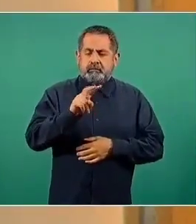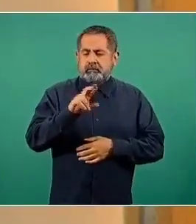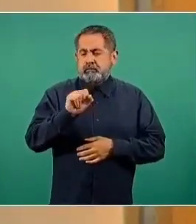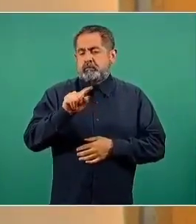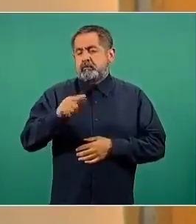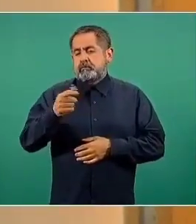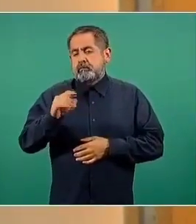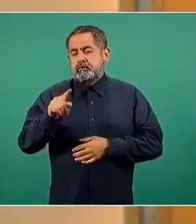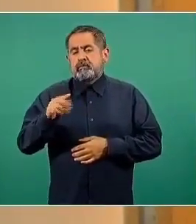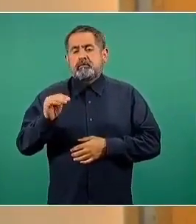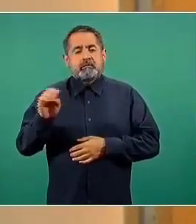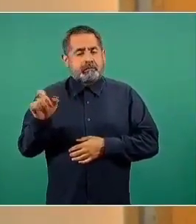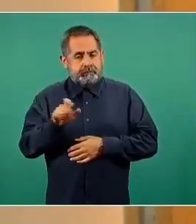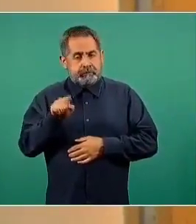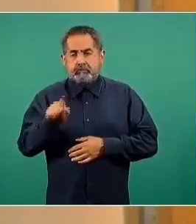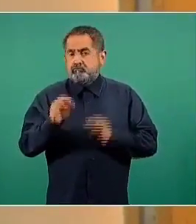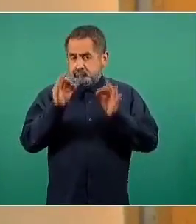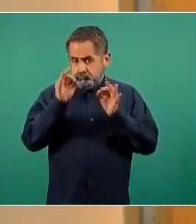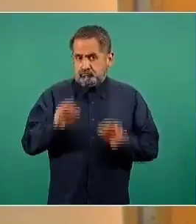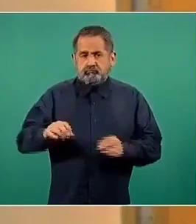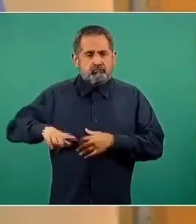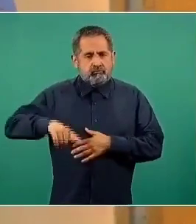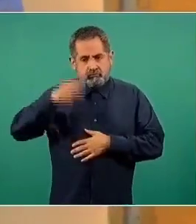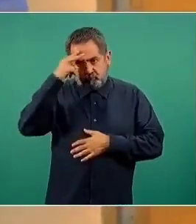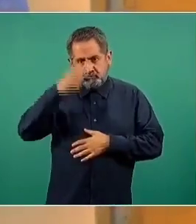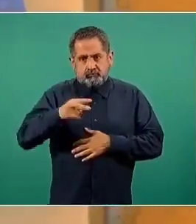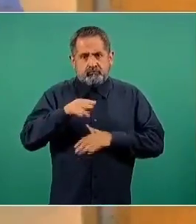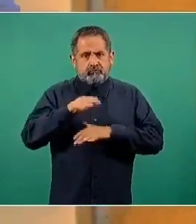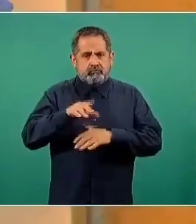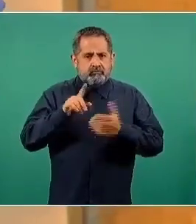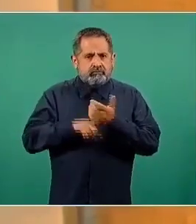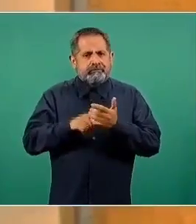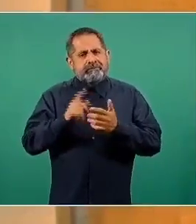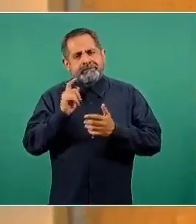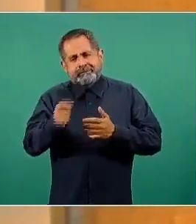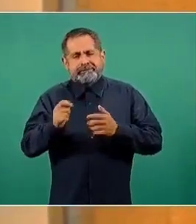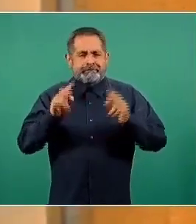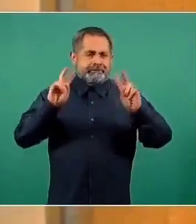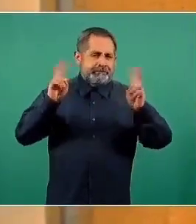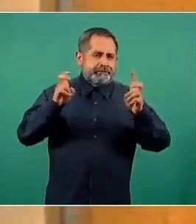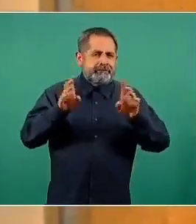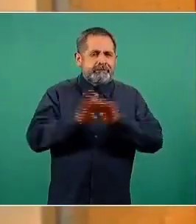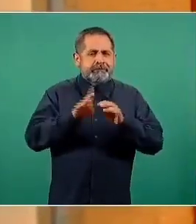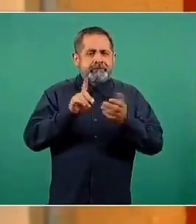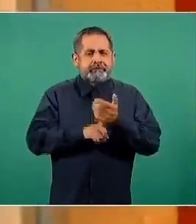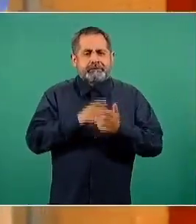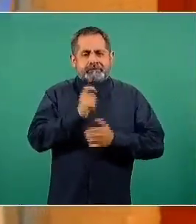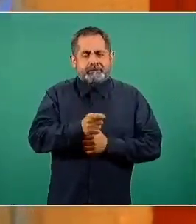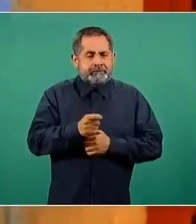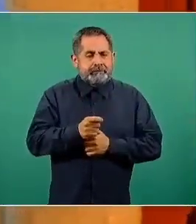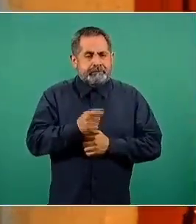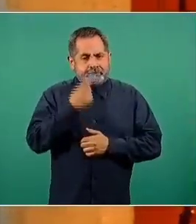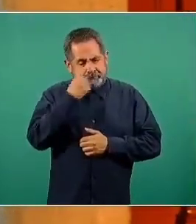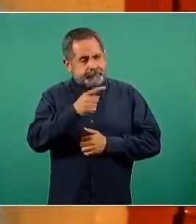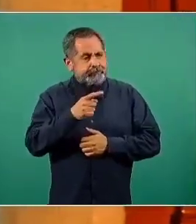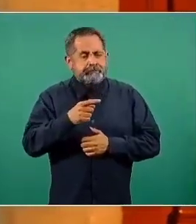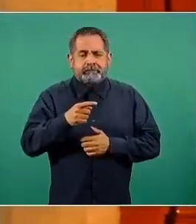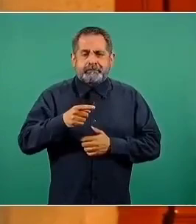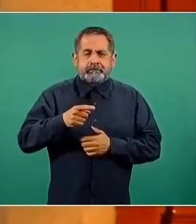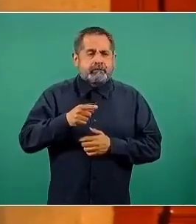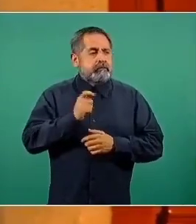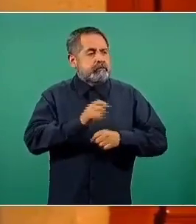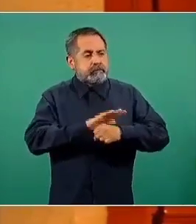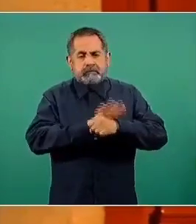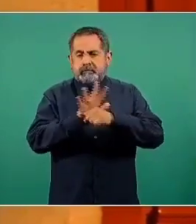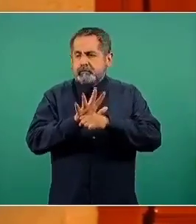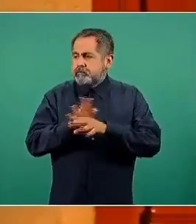coronavirus.gov.mx, que es el portal oficial del Gobierno de México sobre todo lo que respecta de la respuesta del Gobierno a